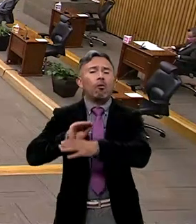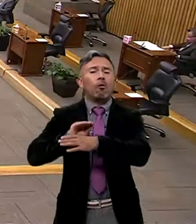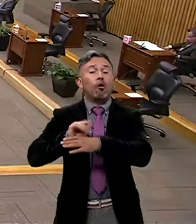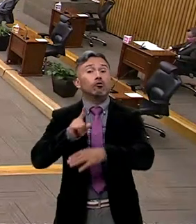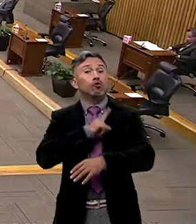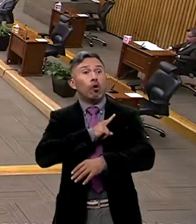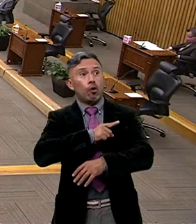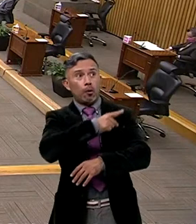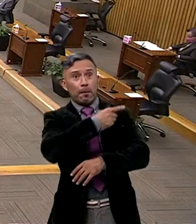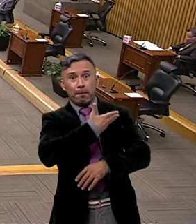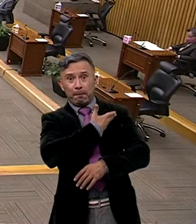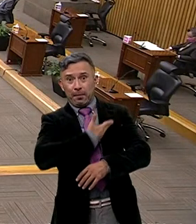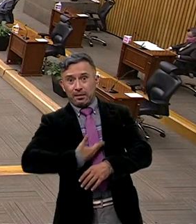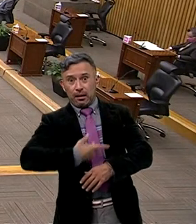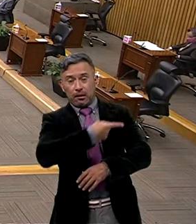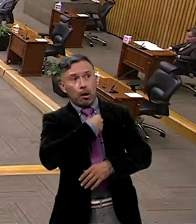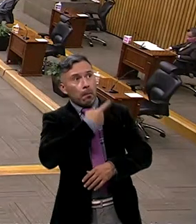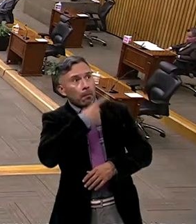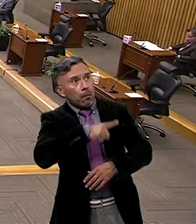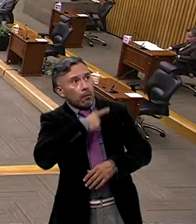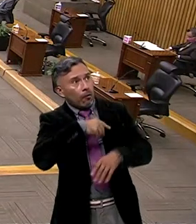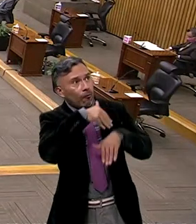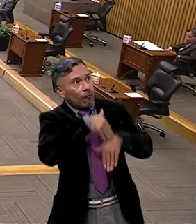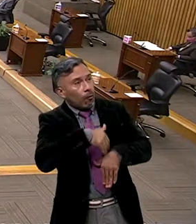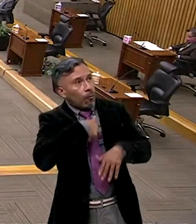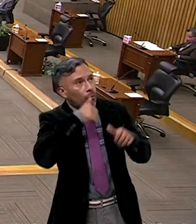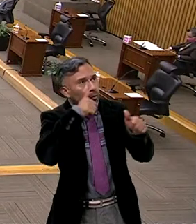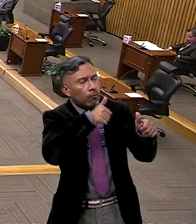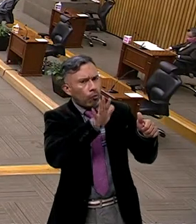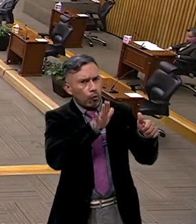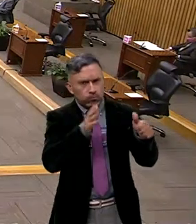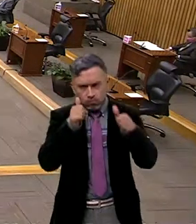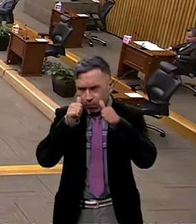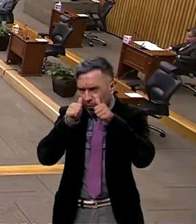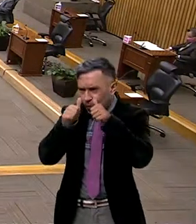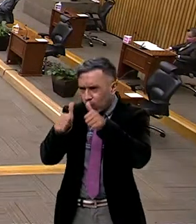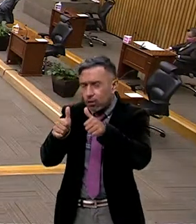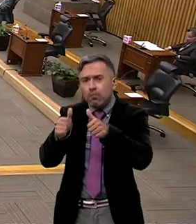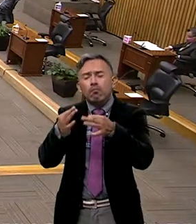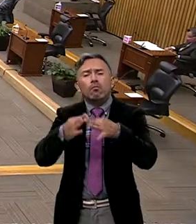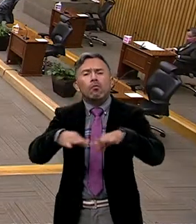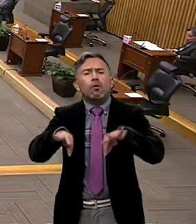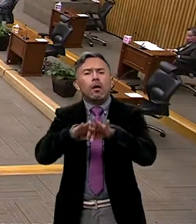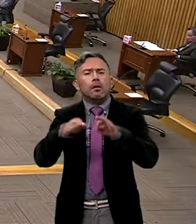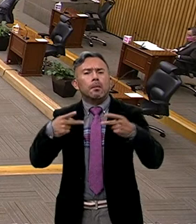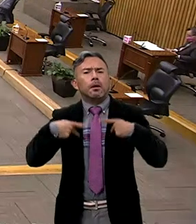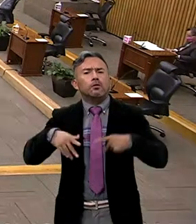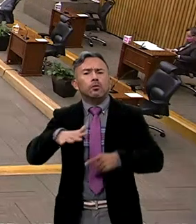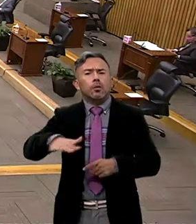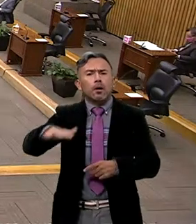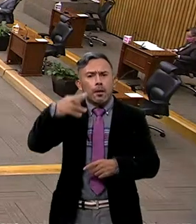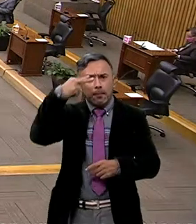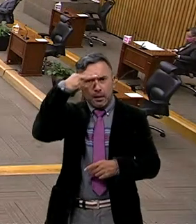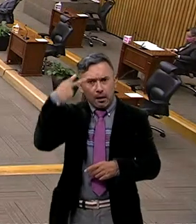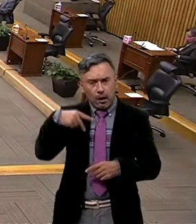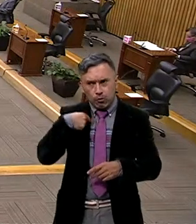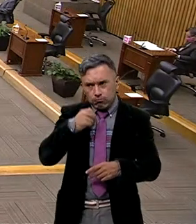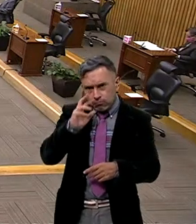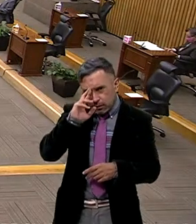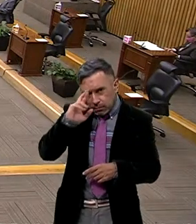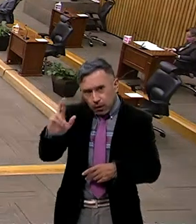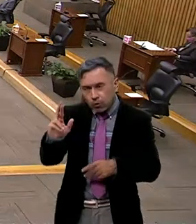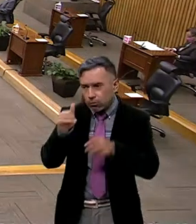presidente deberían de ser escuchas respetuosos de la sociedad mexicana que están opinando